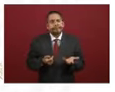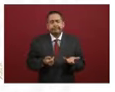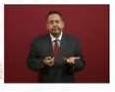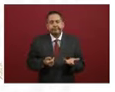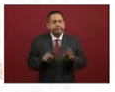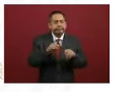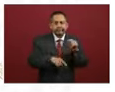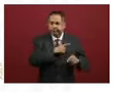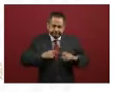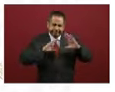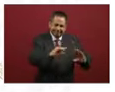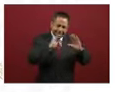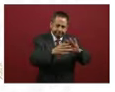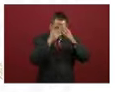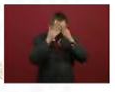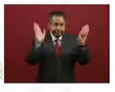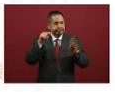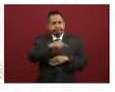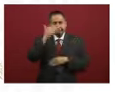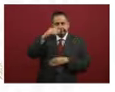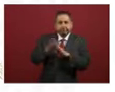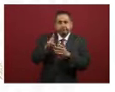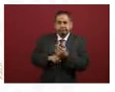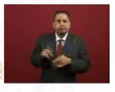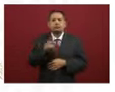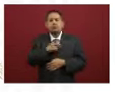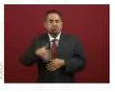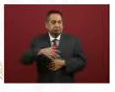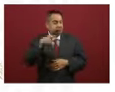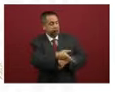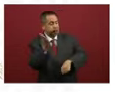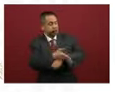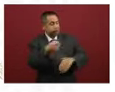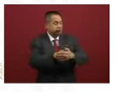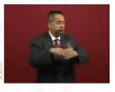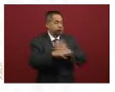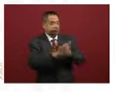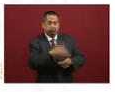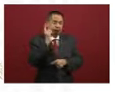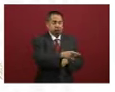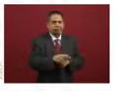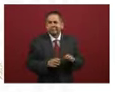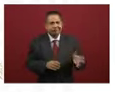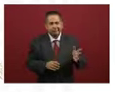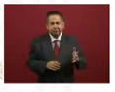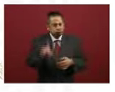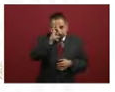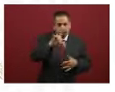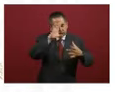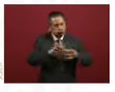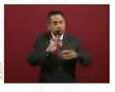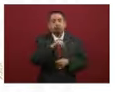cómo combatirlas. En ese sentido, tenemos que incorporar, en lugar de la persecución, la estigmatización o criminalización de las personas que usan alguna sustancia psicoactiva